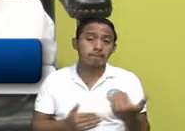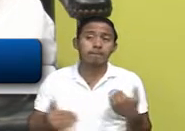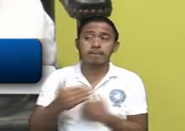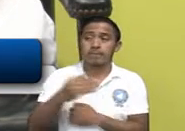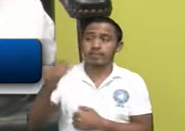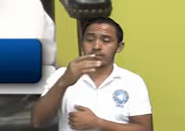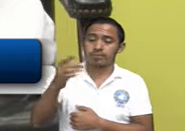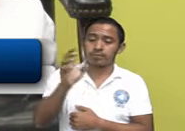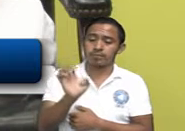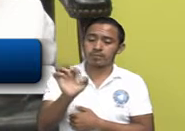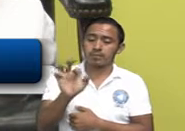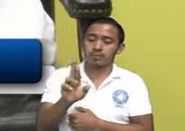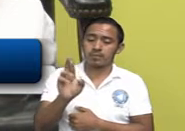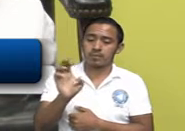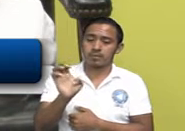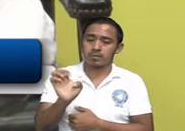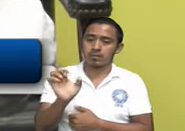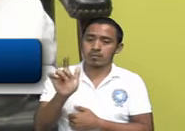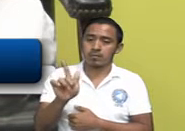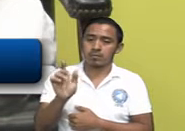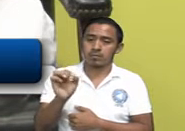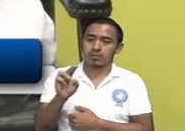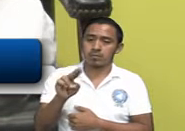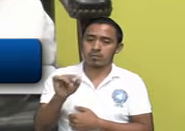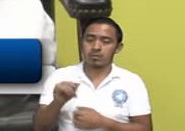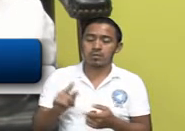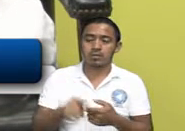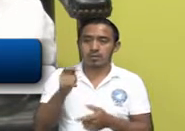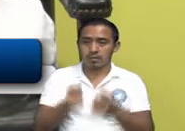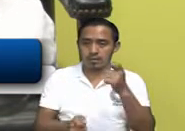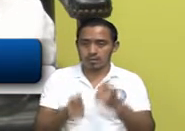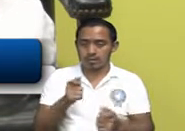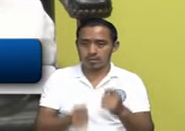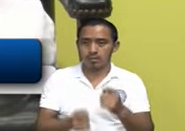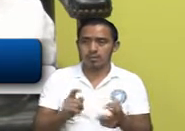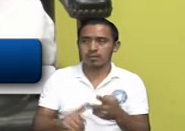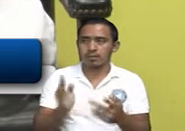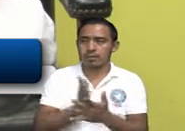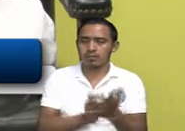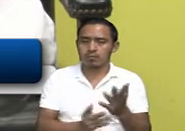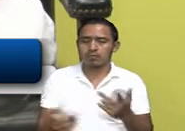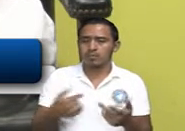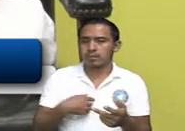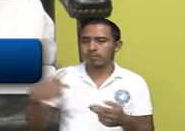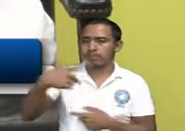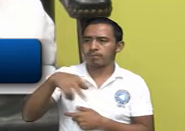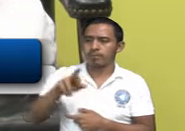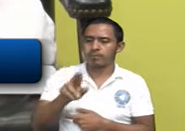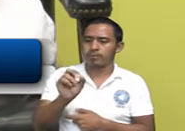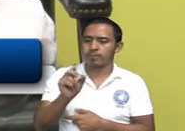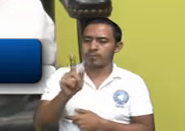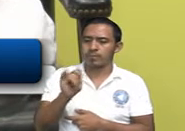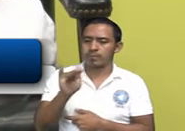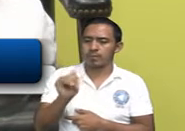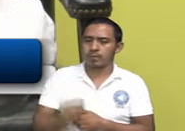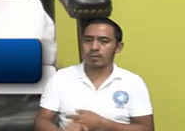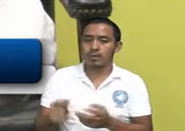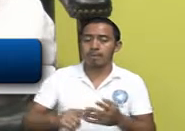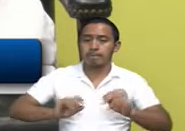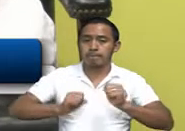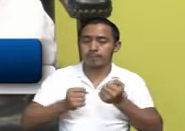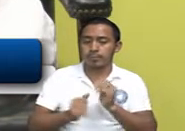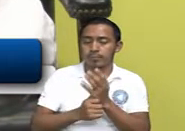es el neurotransmisor de la felicidad, por ejemplo la leche, algunas proteínas que vienen en las carnes, ¿verdad? En el